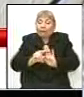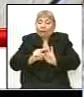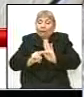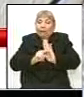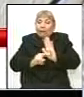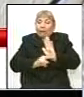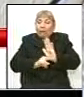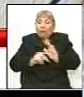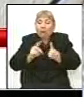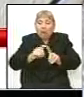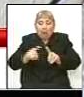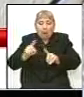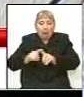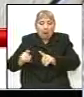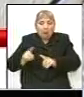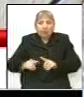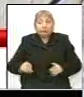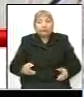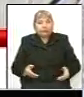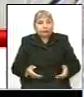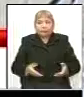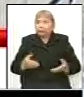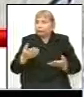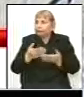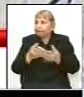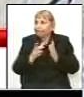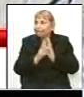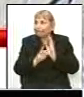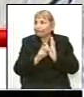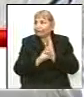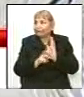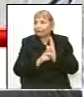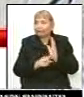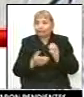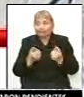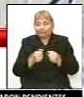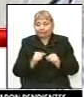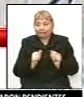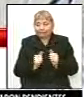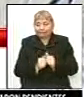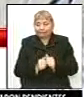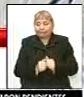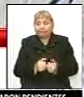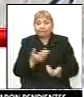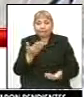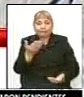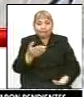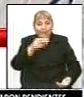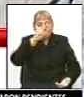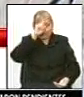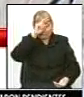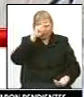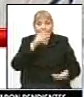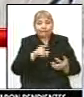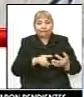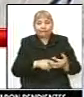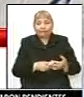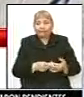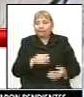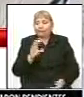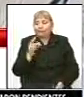de biodiversidad y la frondosa legislación de tratados internacionales que el Perú es suscriptor, además del principio